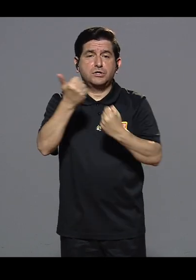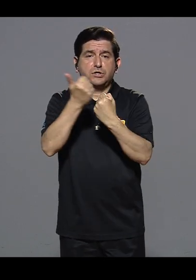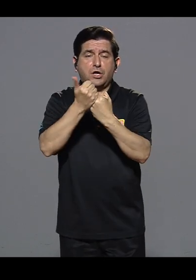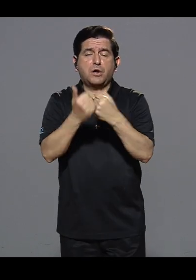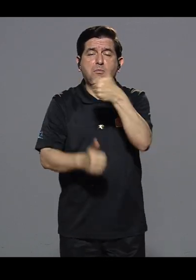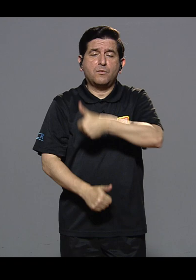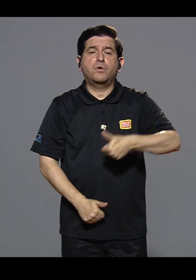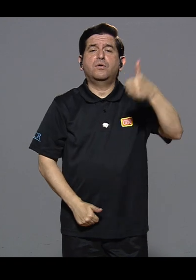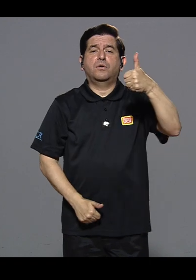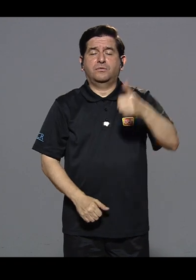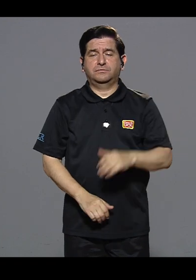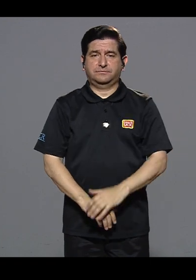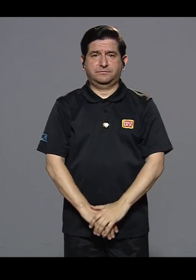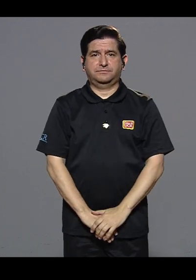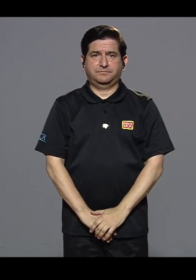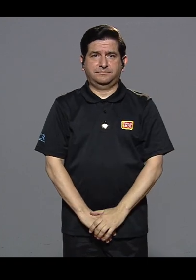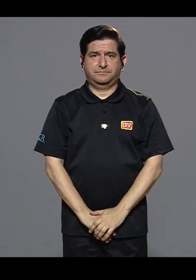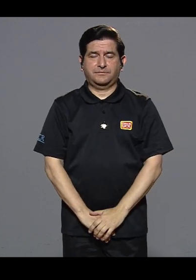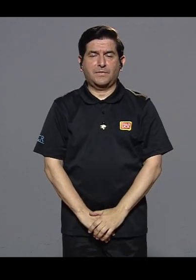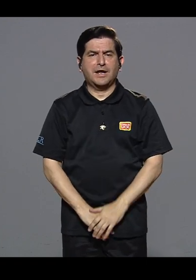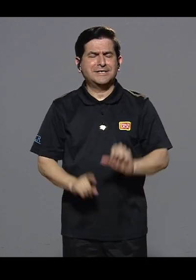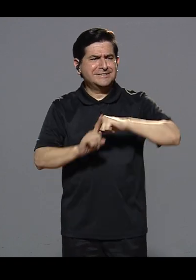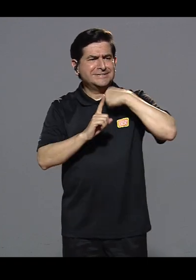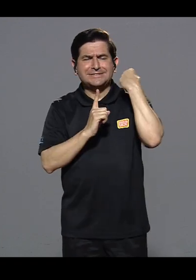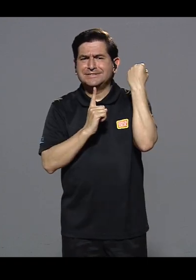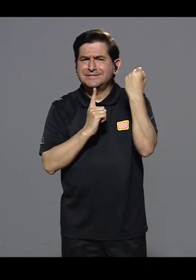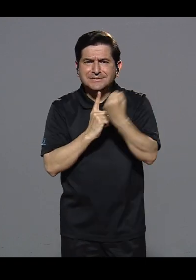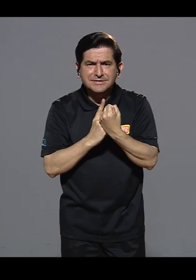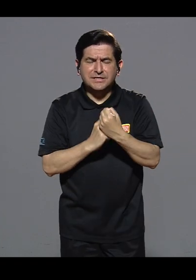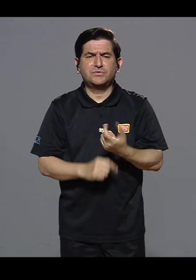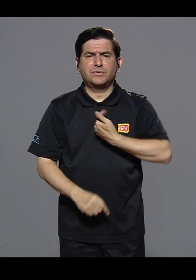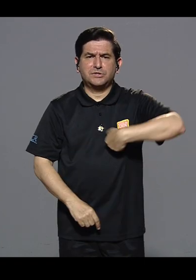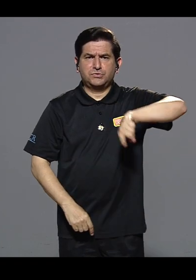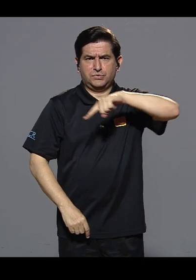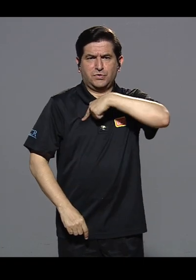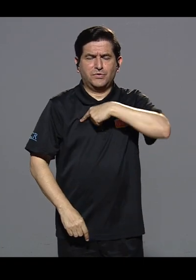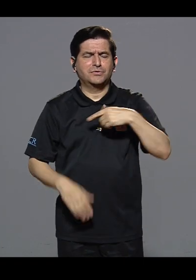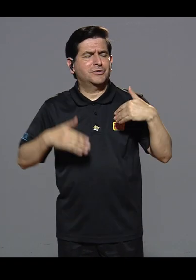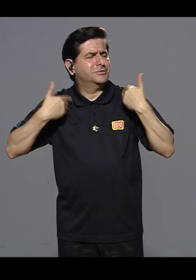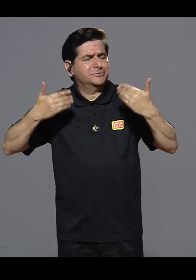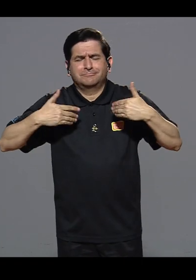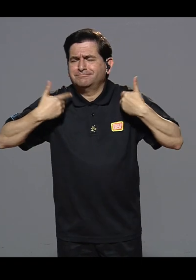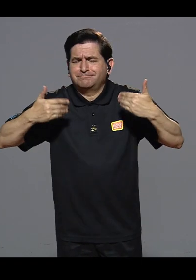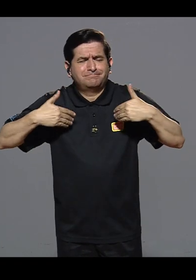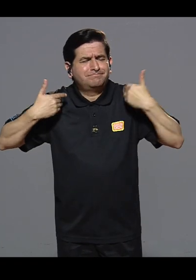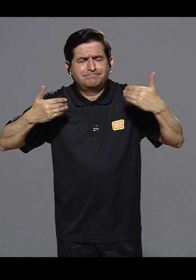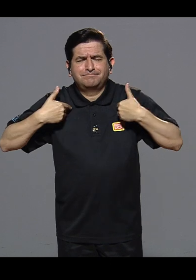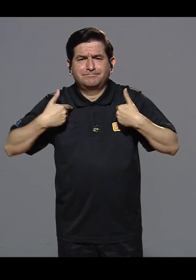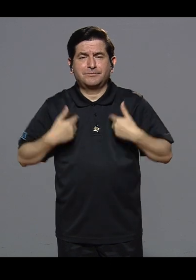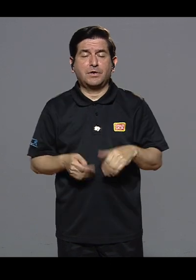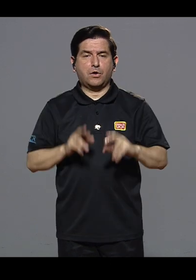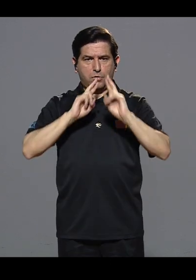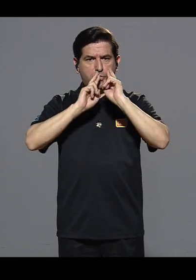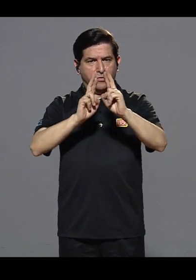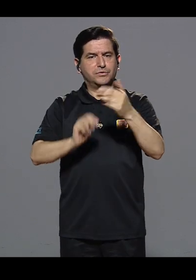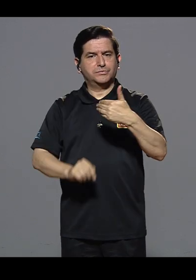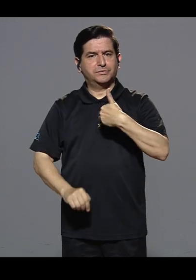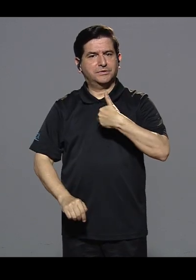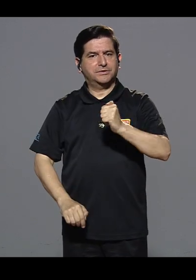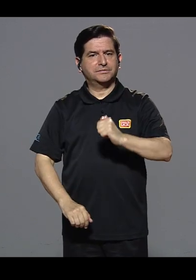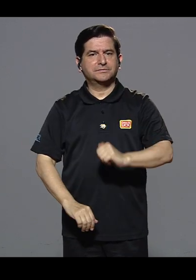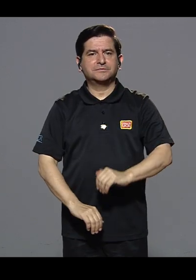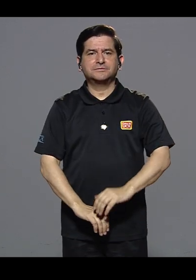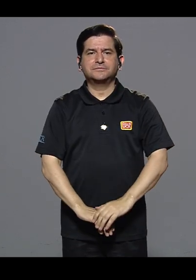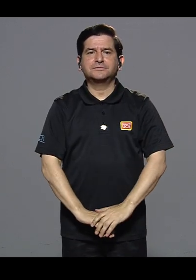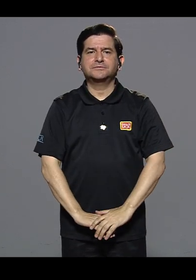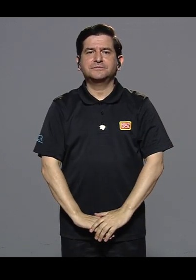tiempos de apoyo de parte de rectoría. Y ha sido una situación en que nosotros estamos muy contentos por los resultados.